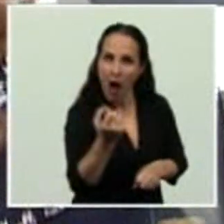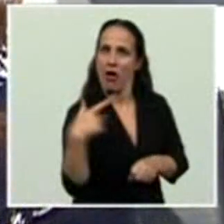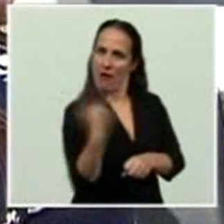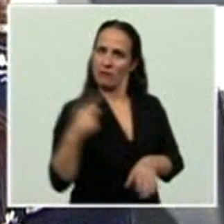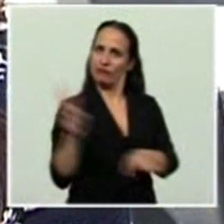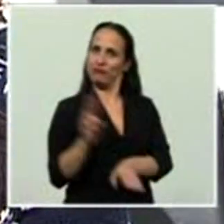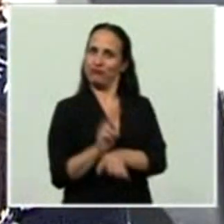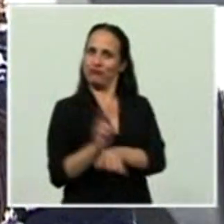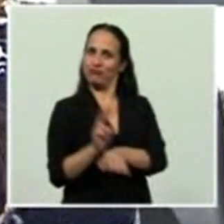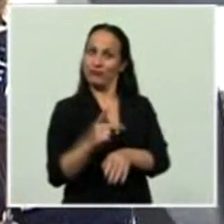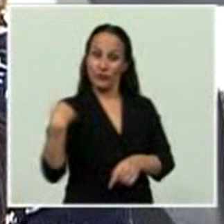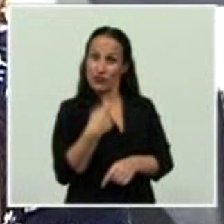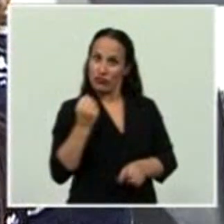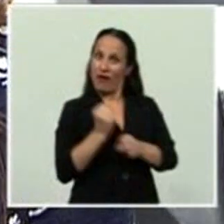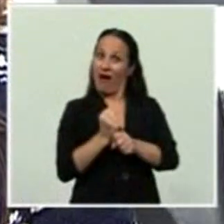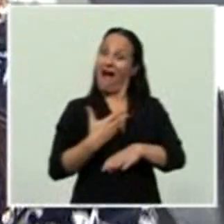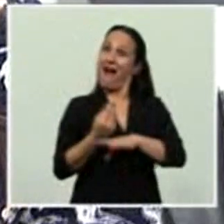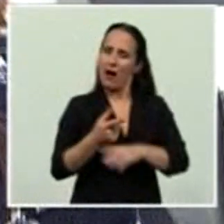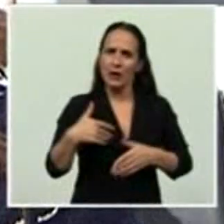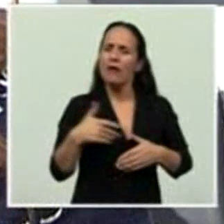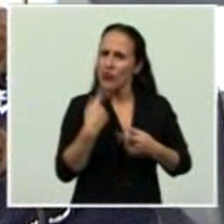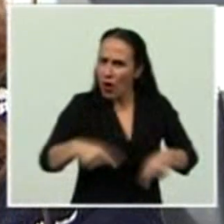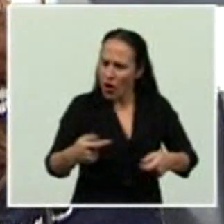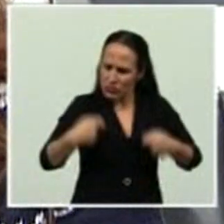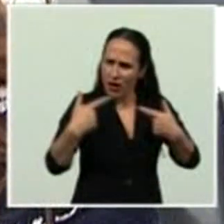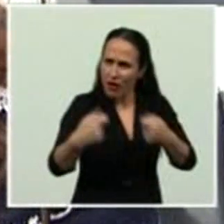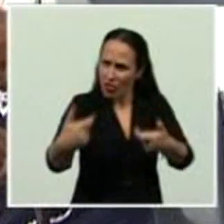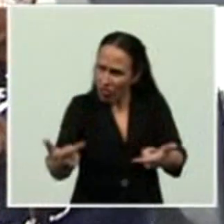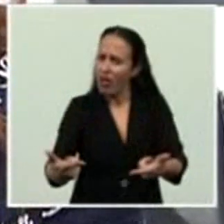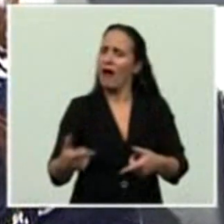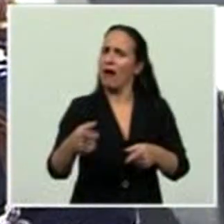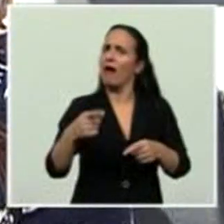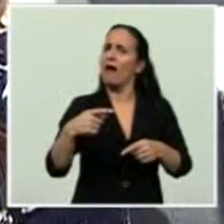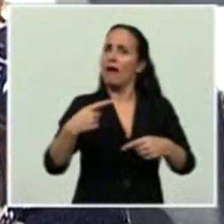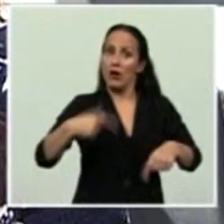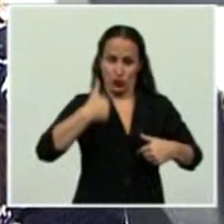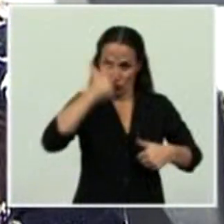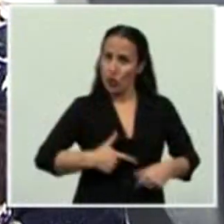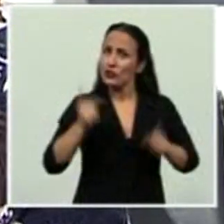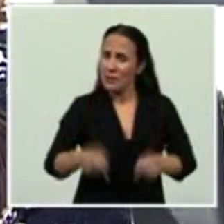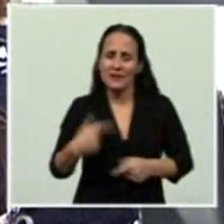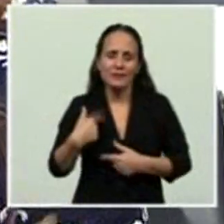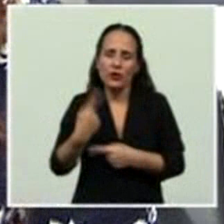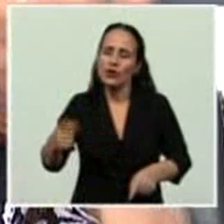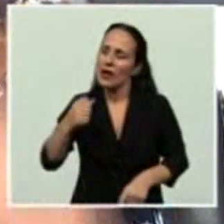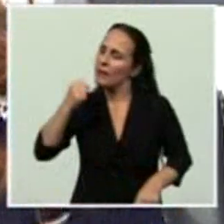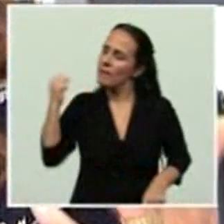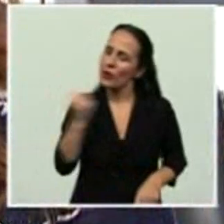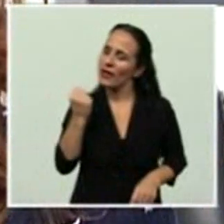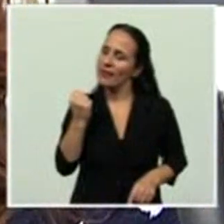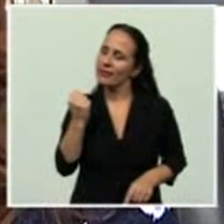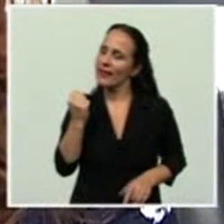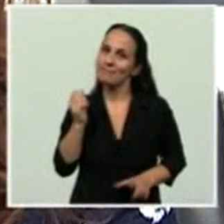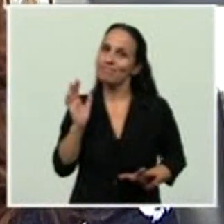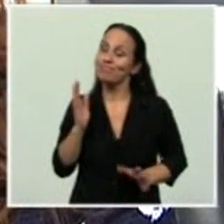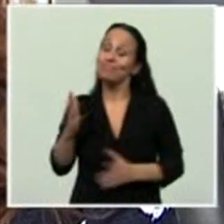dejado muchas cosas en este camino todos los argentinos en el pasado y quien les habla también ha perdido cosas muy importantes por eso lo hago